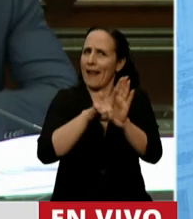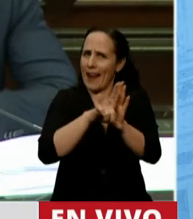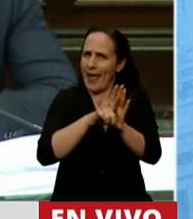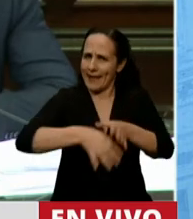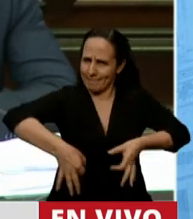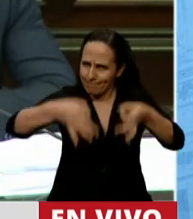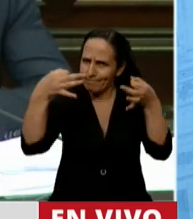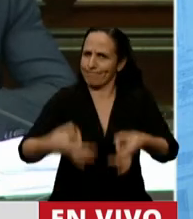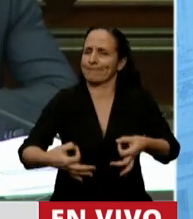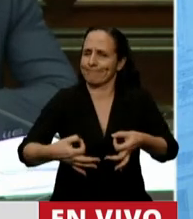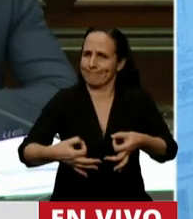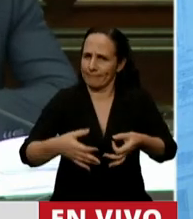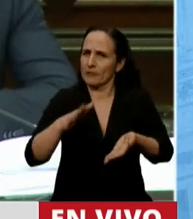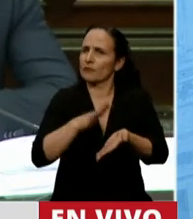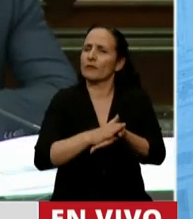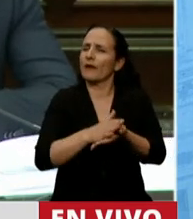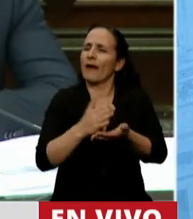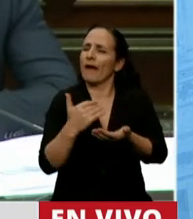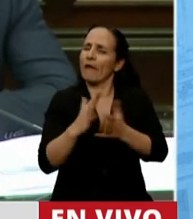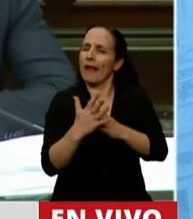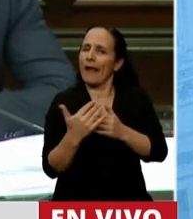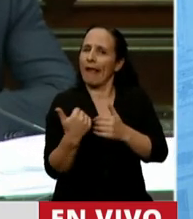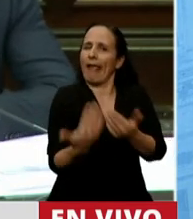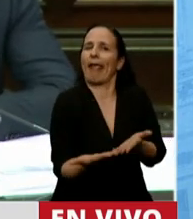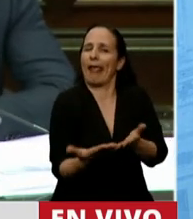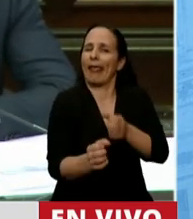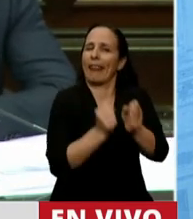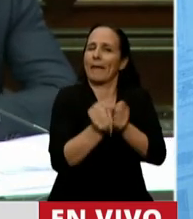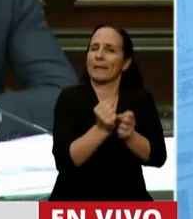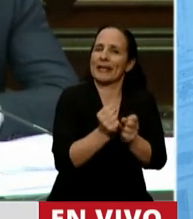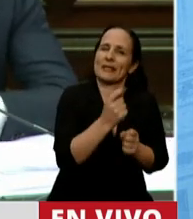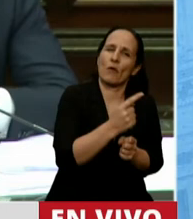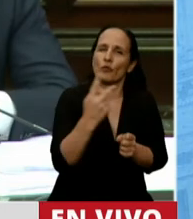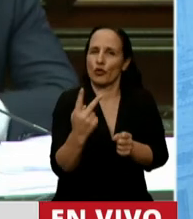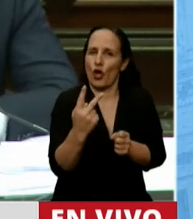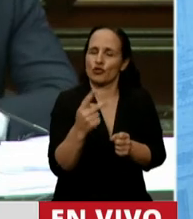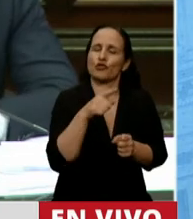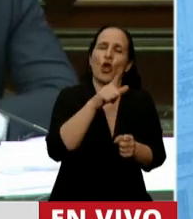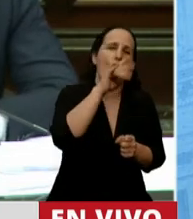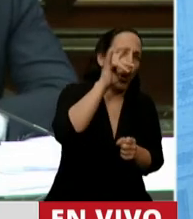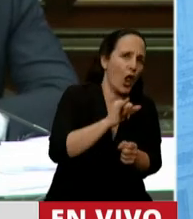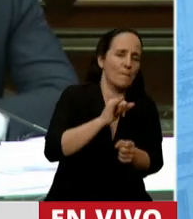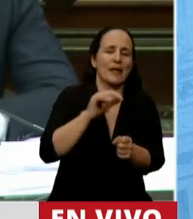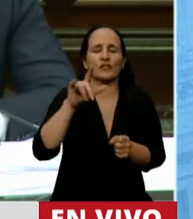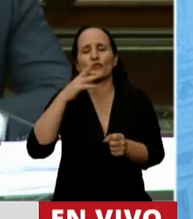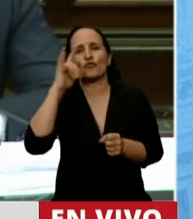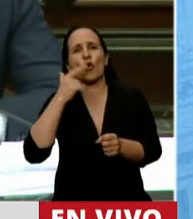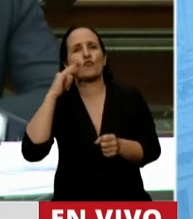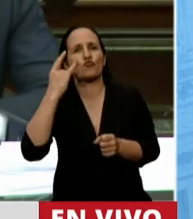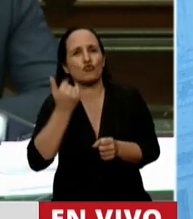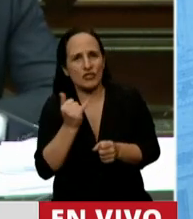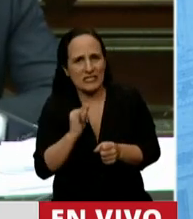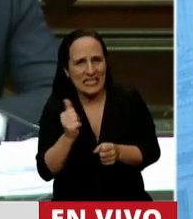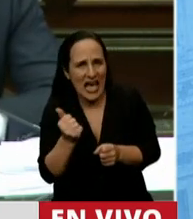medida de un grupo empresario y de dos empresarios en particular, Cristóbal López y Fabián de Sousa, pero queremos saber, para preservar la